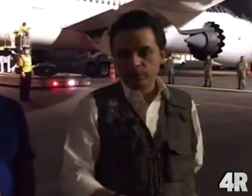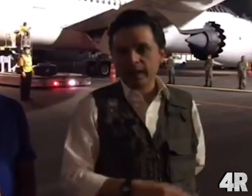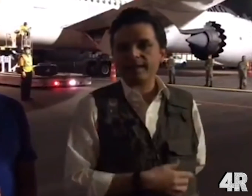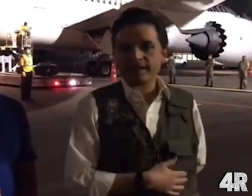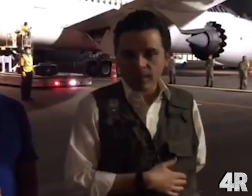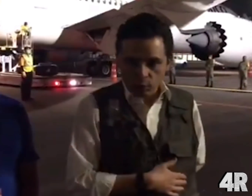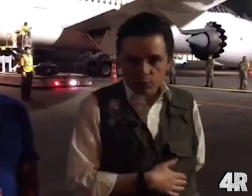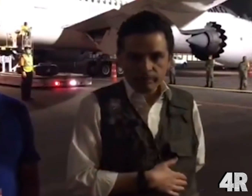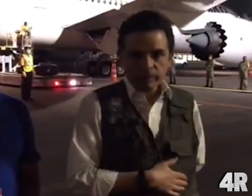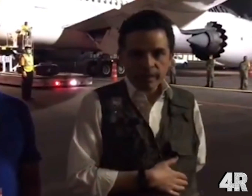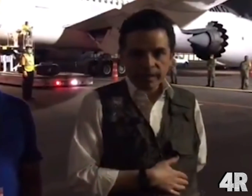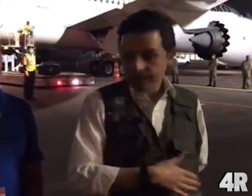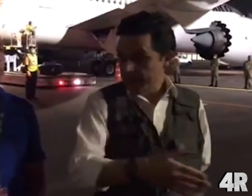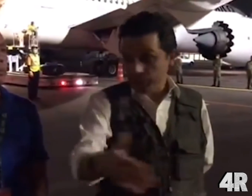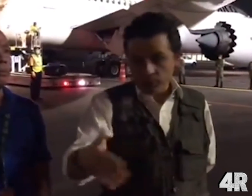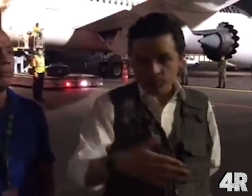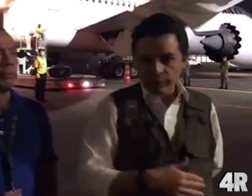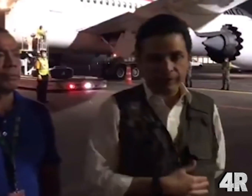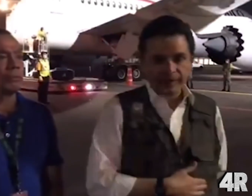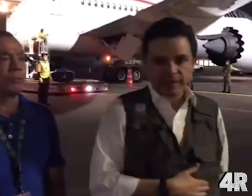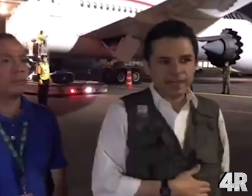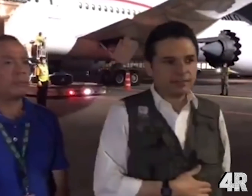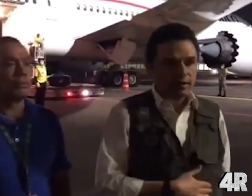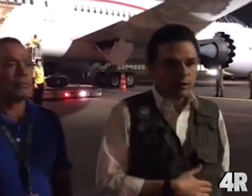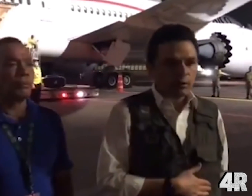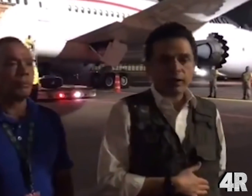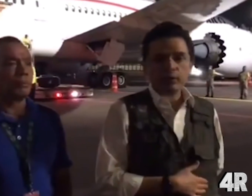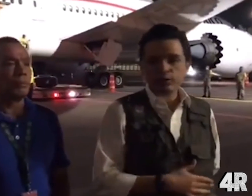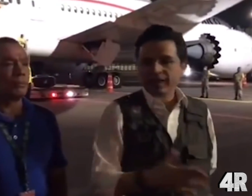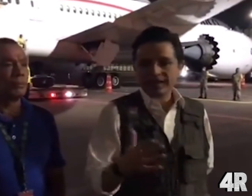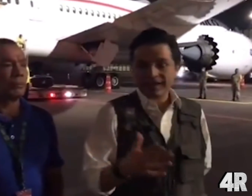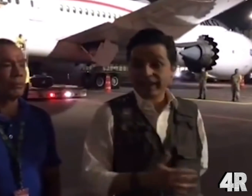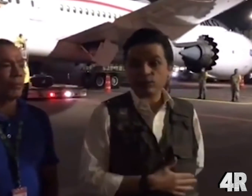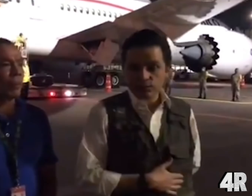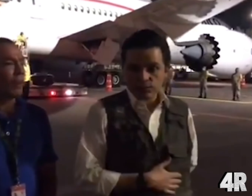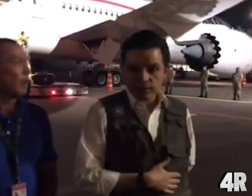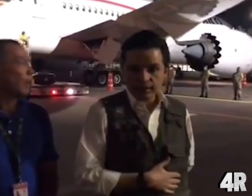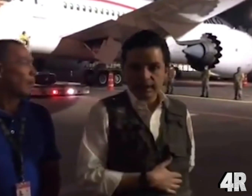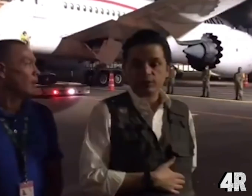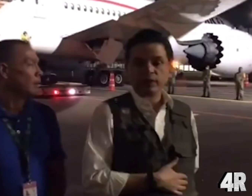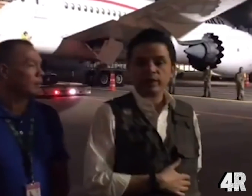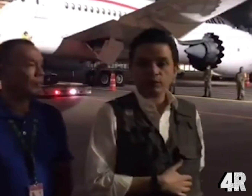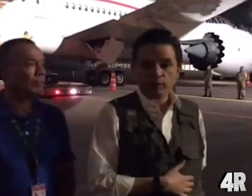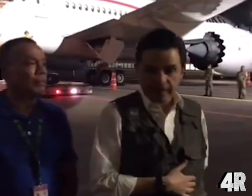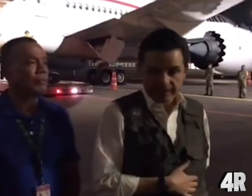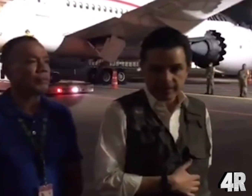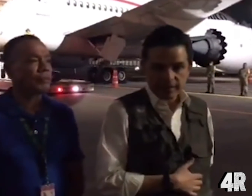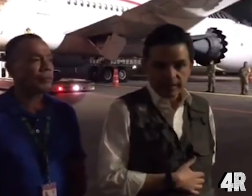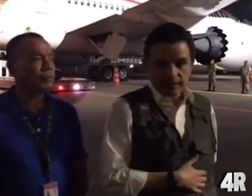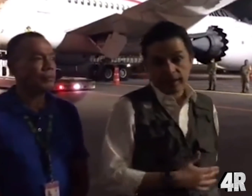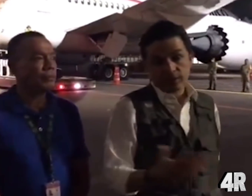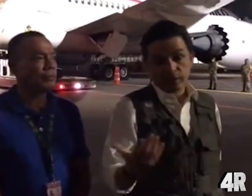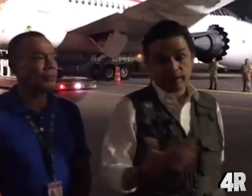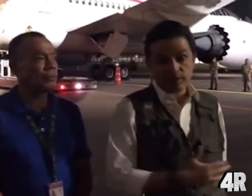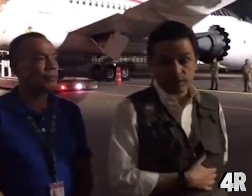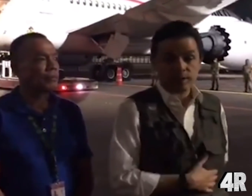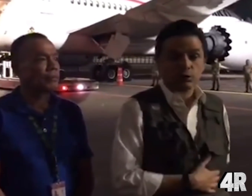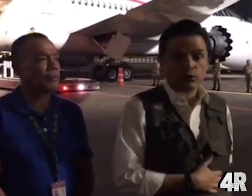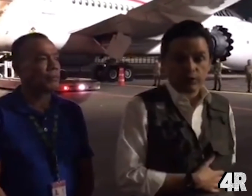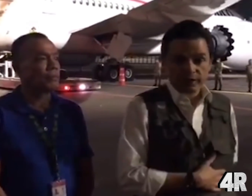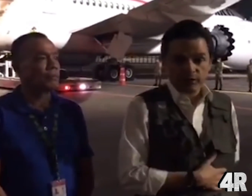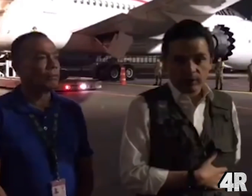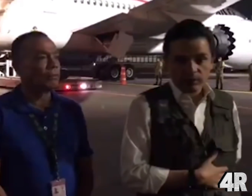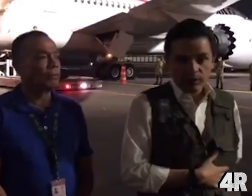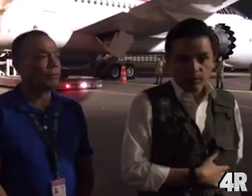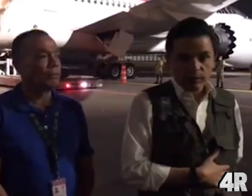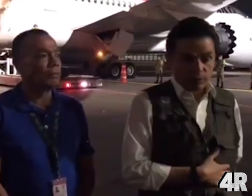al personal de salud que está por enfrentar uno de los grandes retos de la historia de nuestro país, de la historia de nuestro